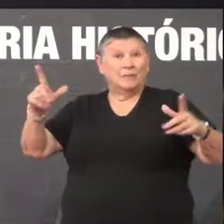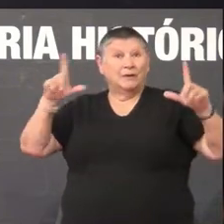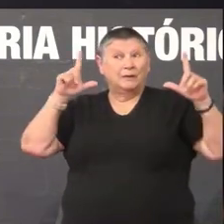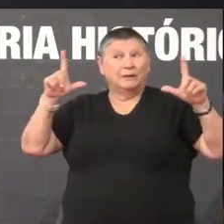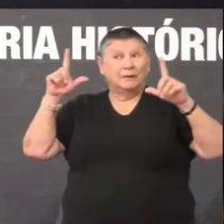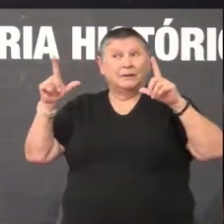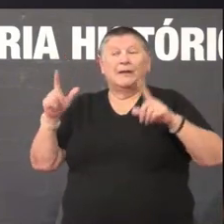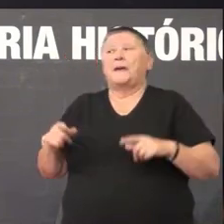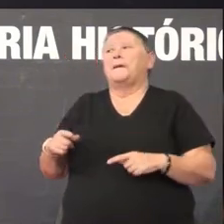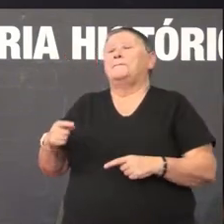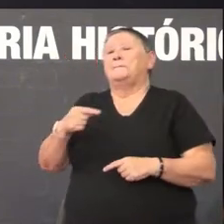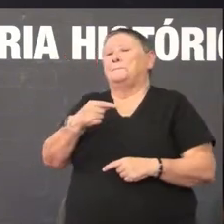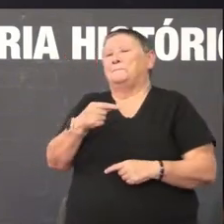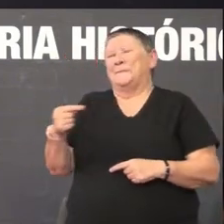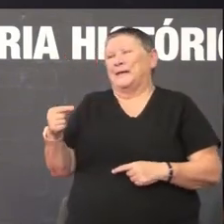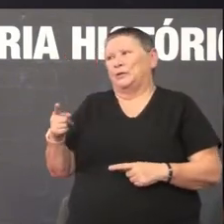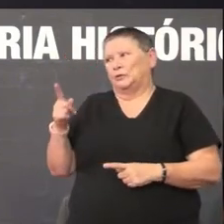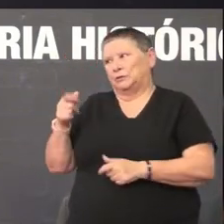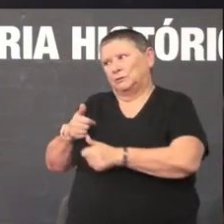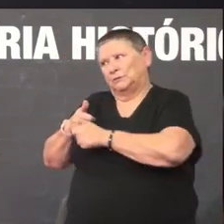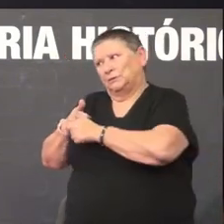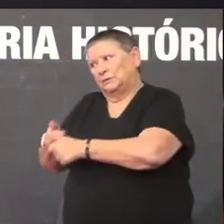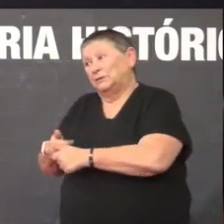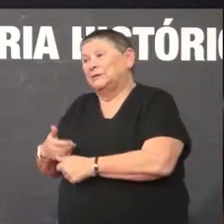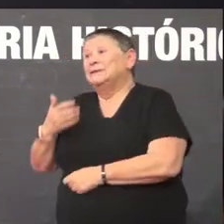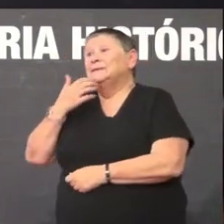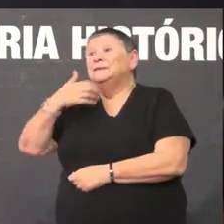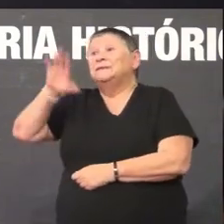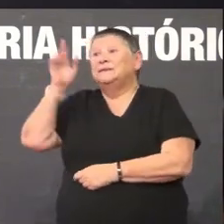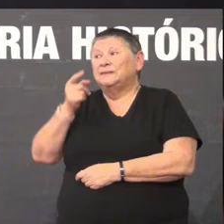menos, si hubiera un por ciento de que te maten,